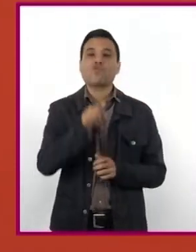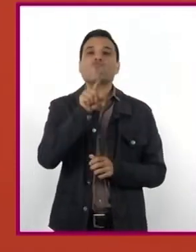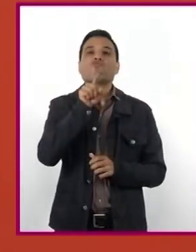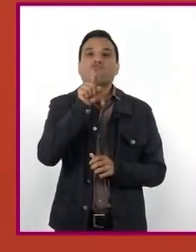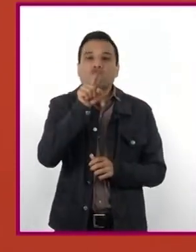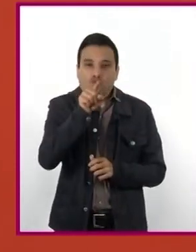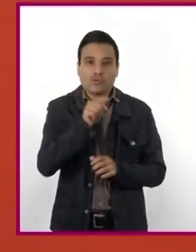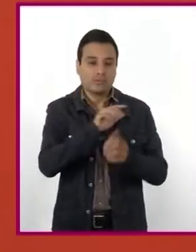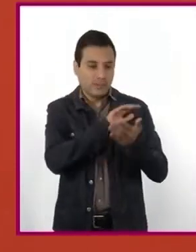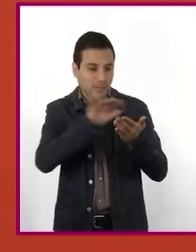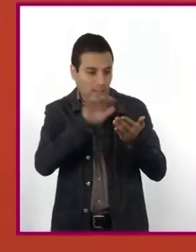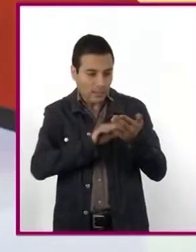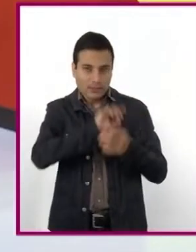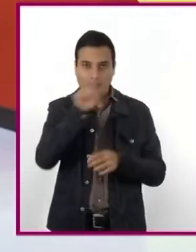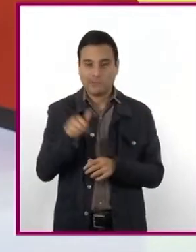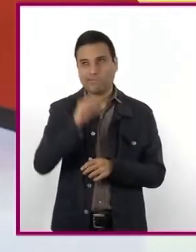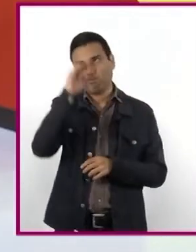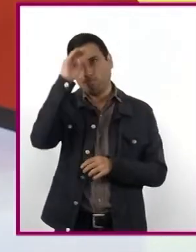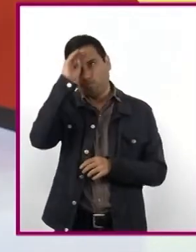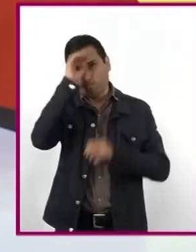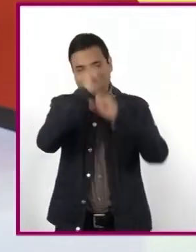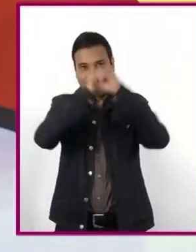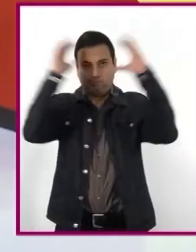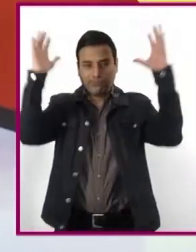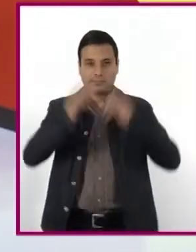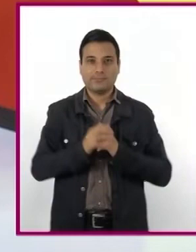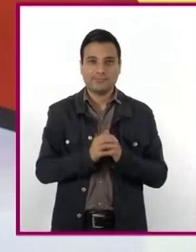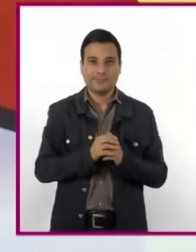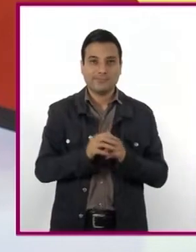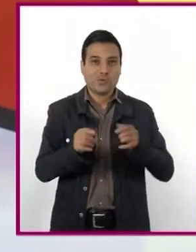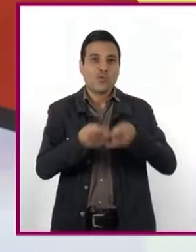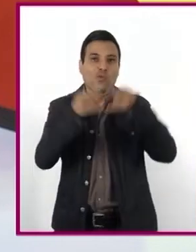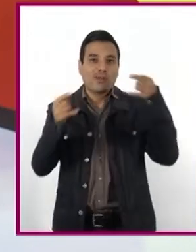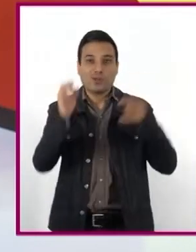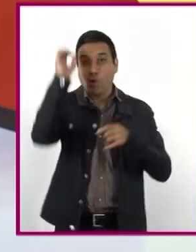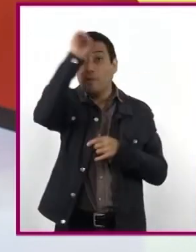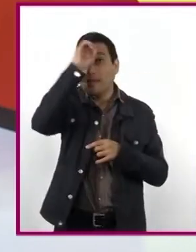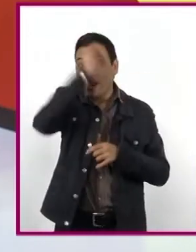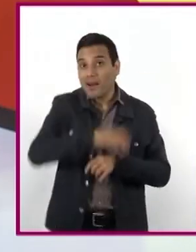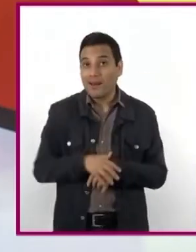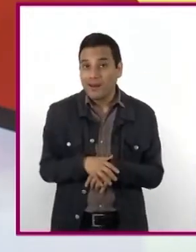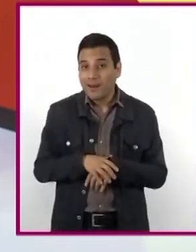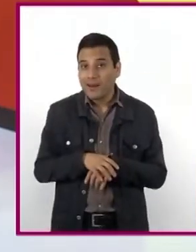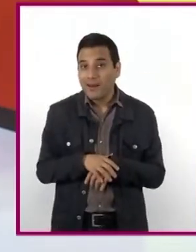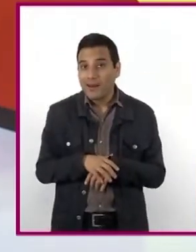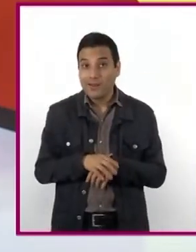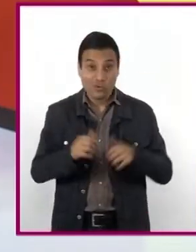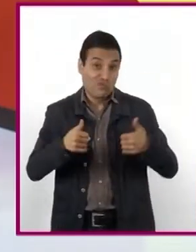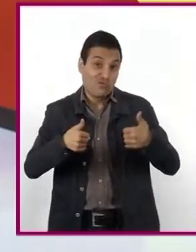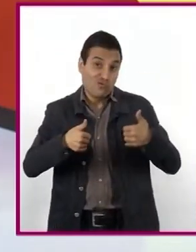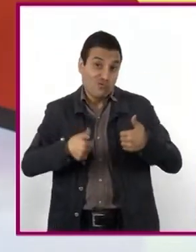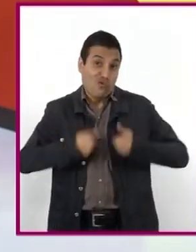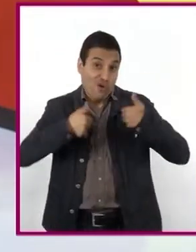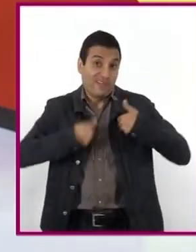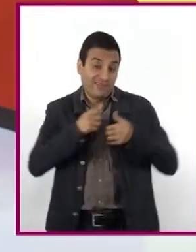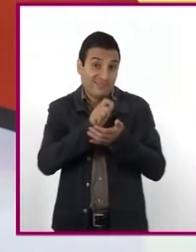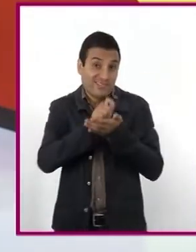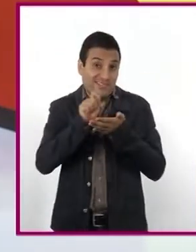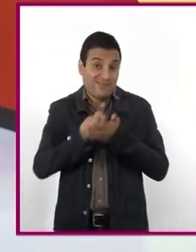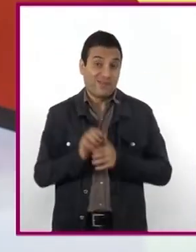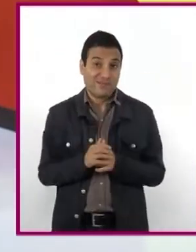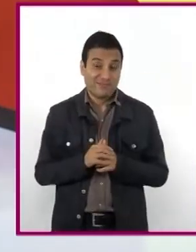propias conjeturas. ¿A ustedes qué les pareció el cuento? ¿Pueden creer que lo escribió un adolescente como